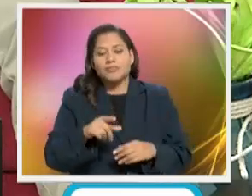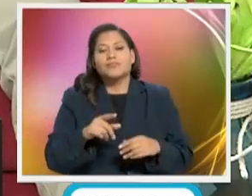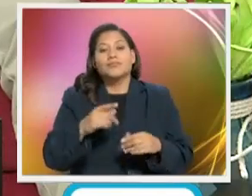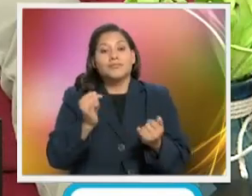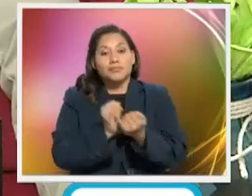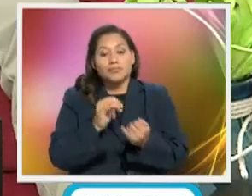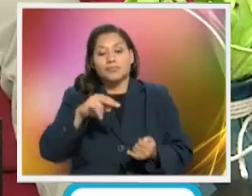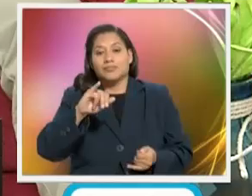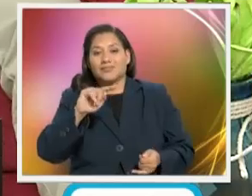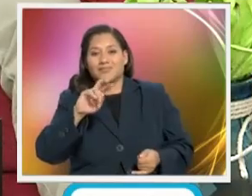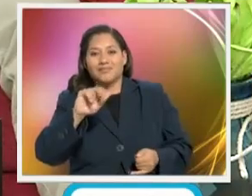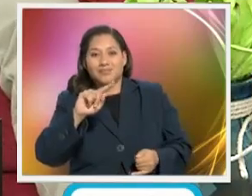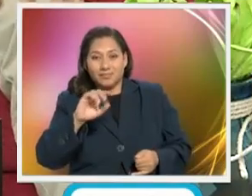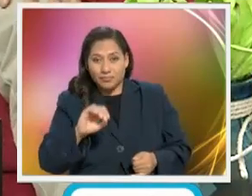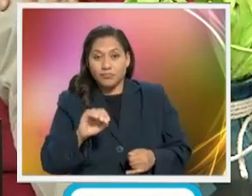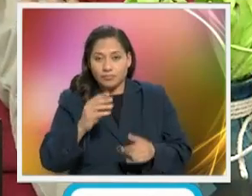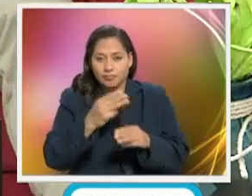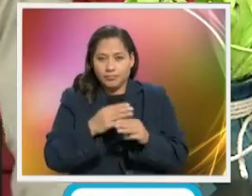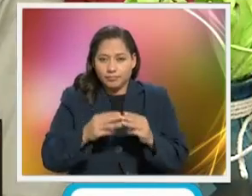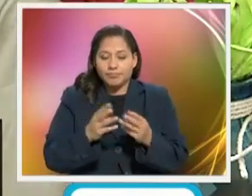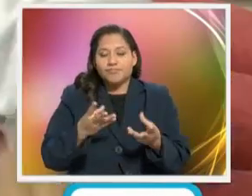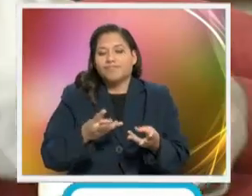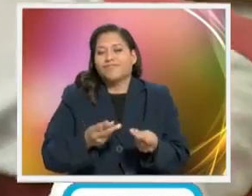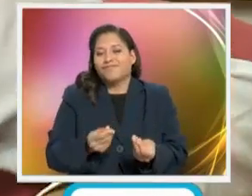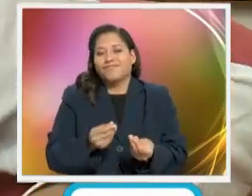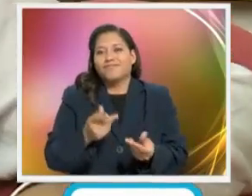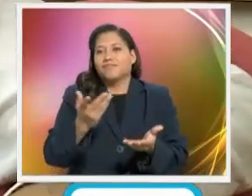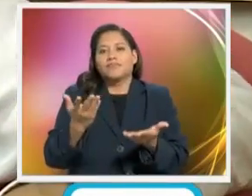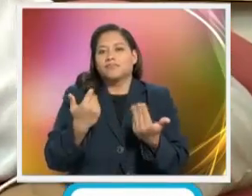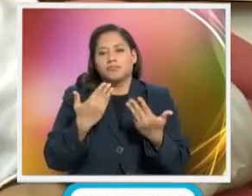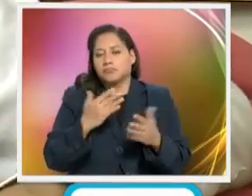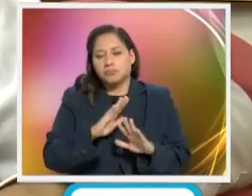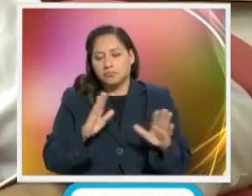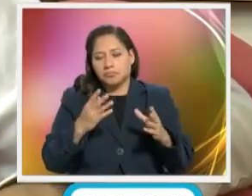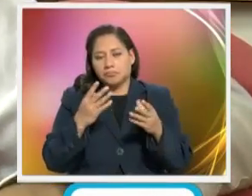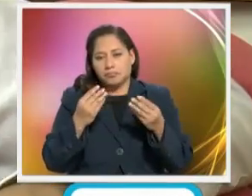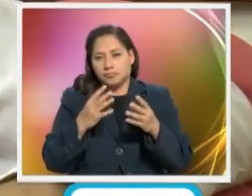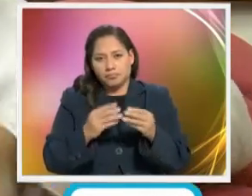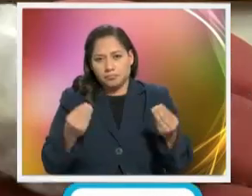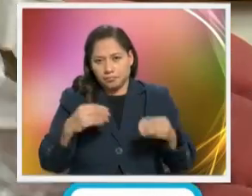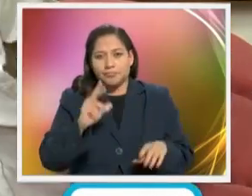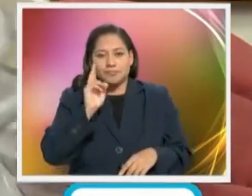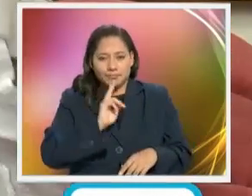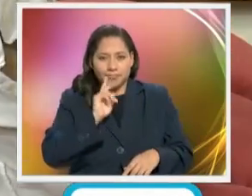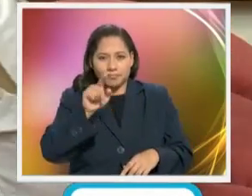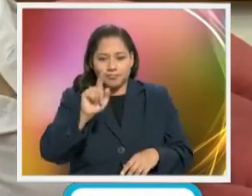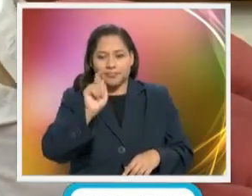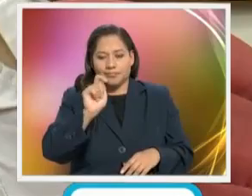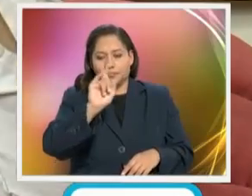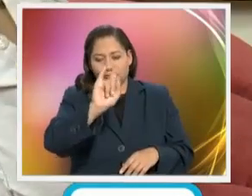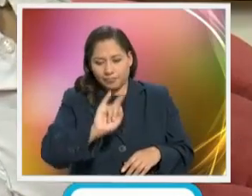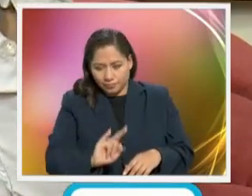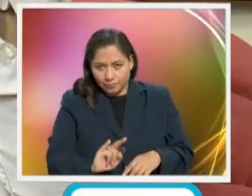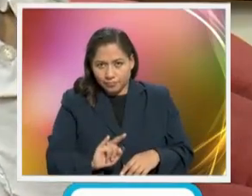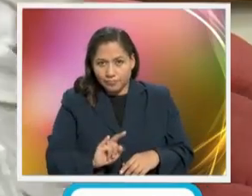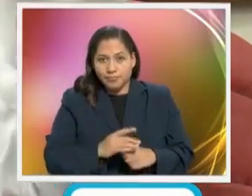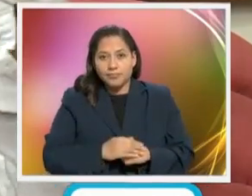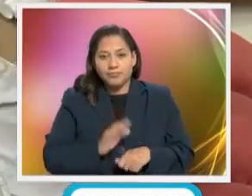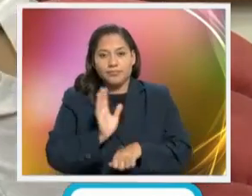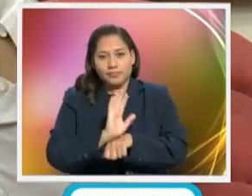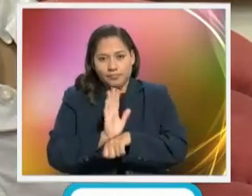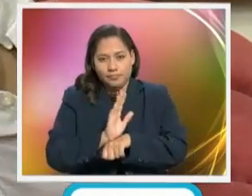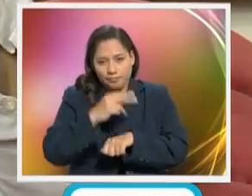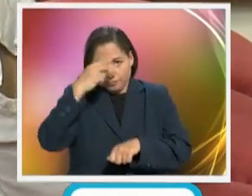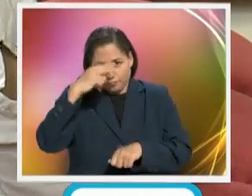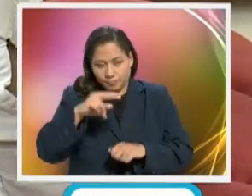descompone muy Sí, se pronto, desgasta. ¿no? Entonces, pues básicamente ya no llegó. Qué Pero bueno, triste. vamos a ver el primer Vamos a sitio, revisarlos. que es el blog de Cine